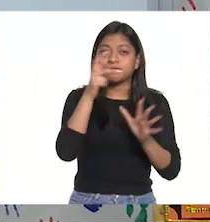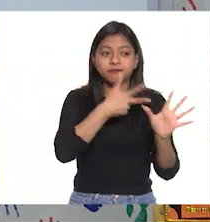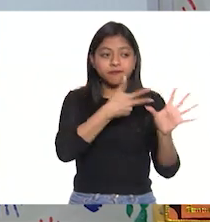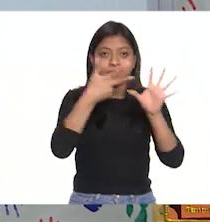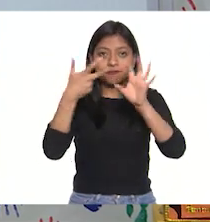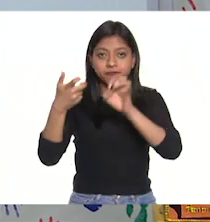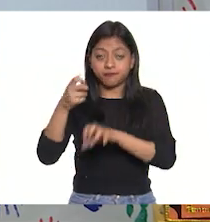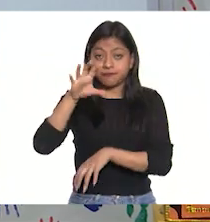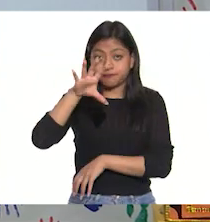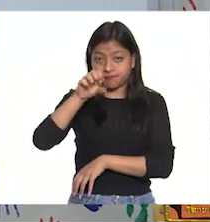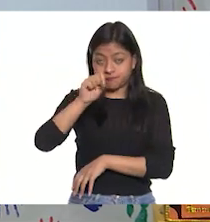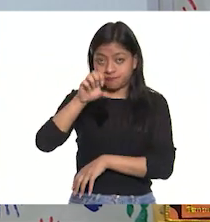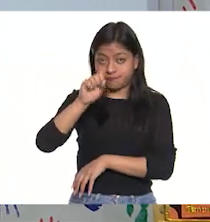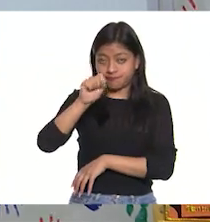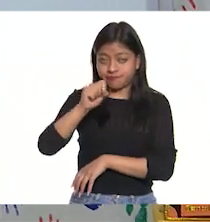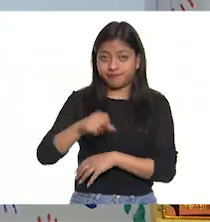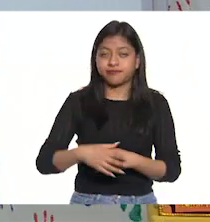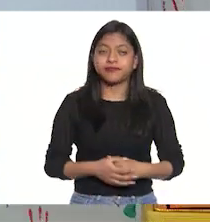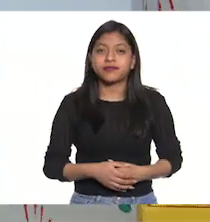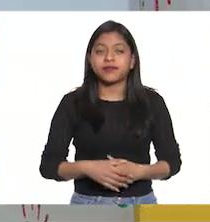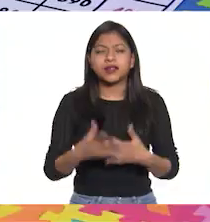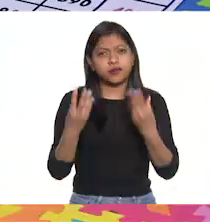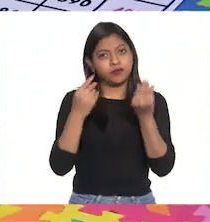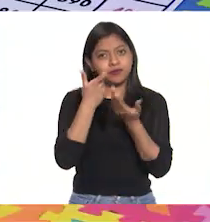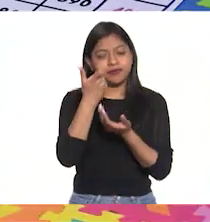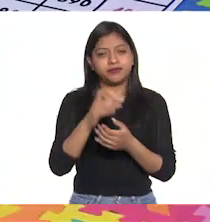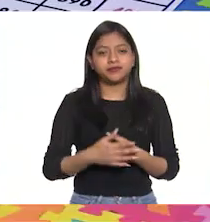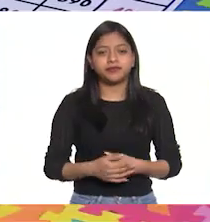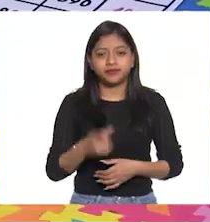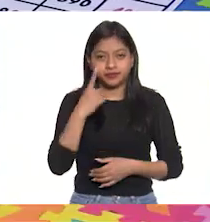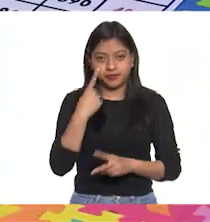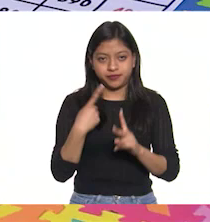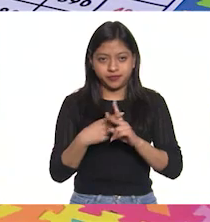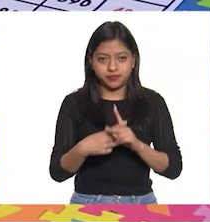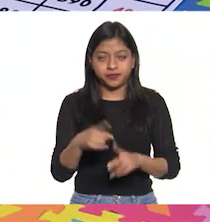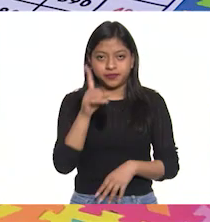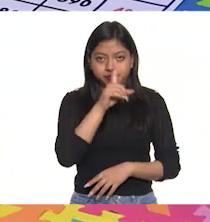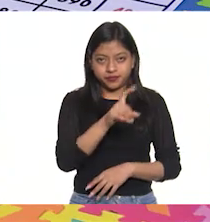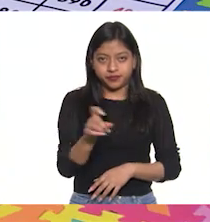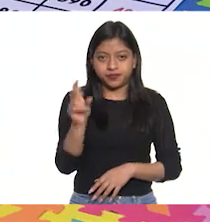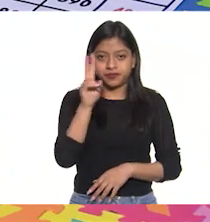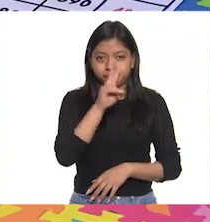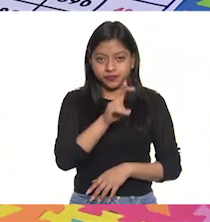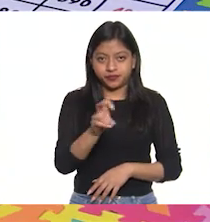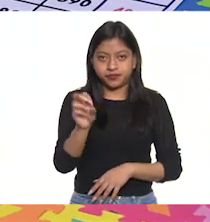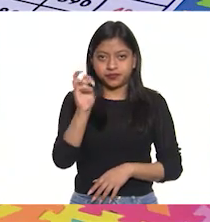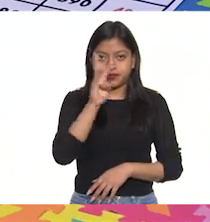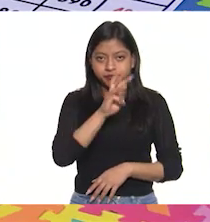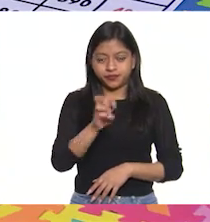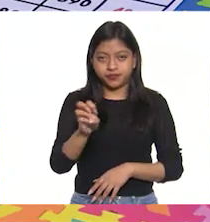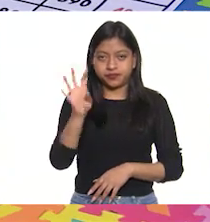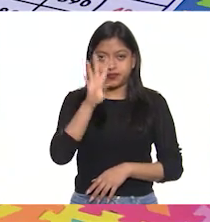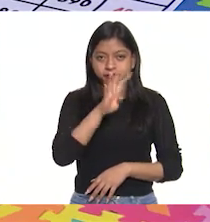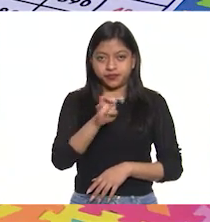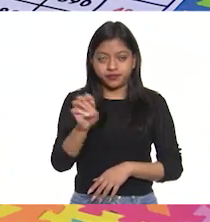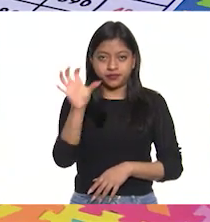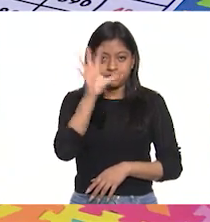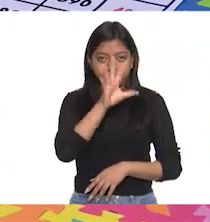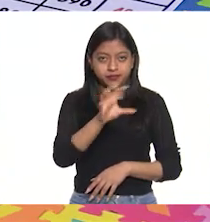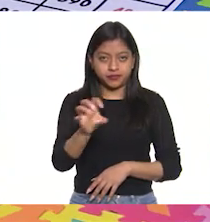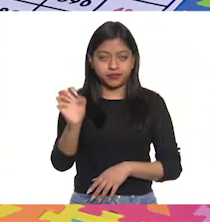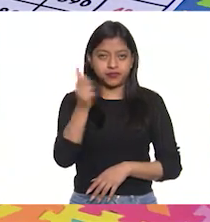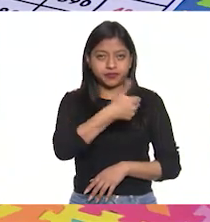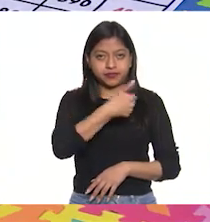860. Es mucho dinero. Sí, es mucho dinero. Vamos a contar entonces. 100, 200, 300, 400,